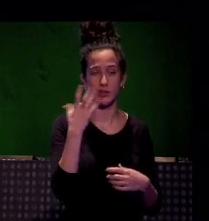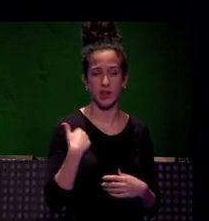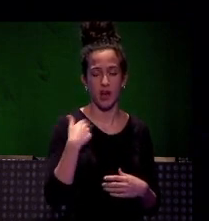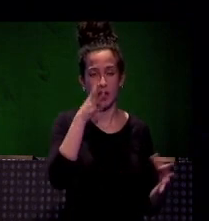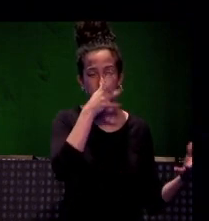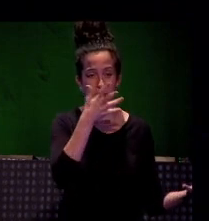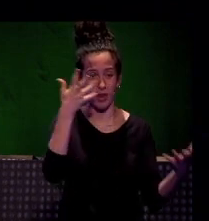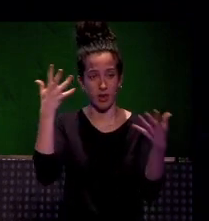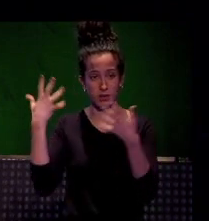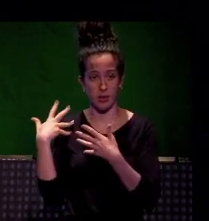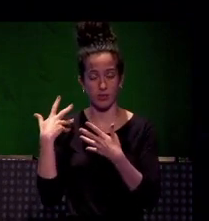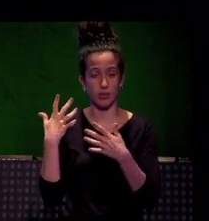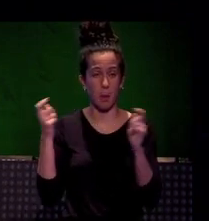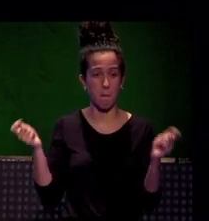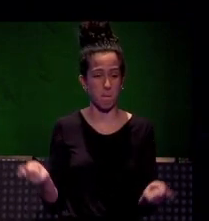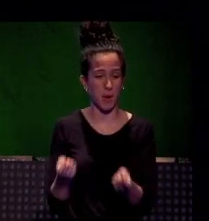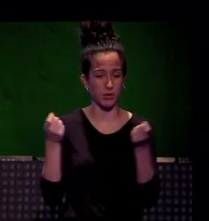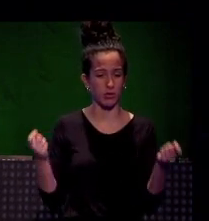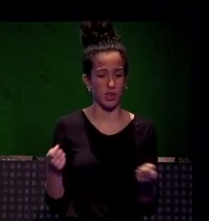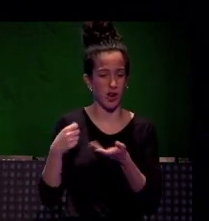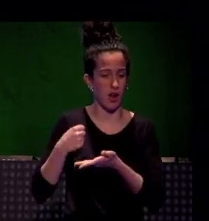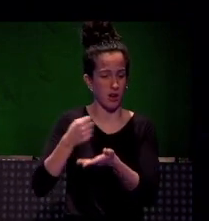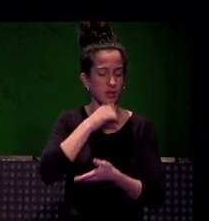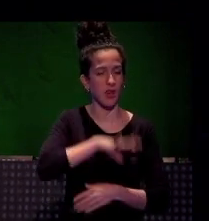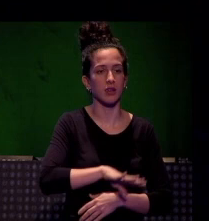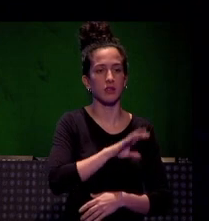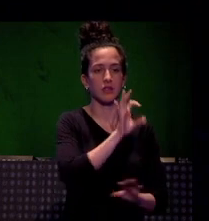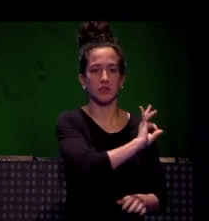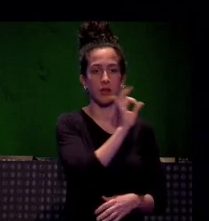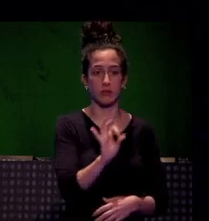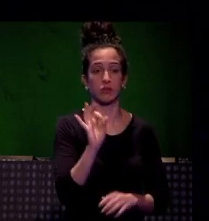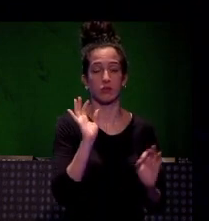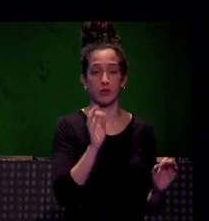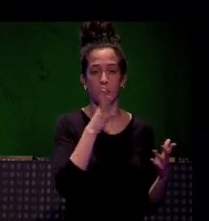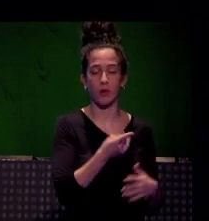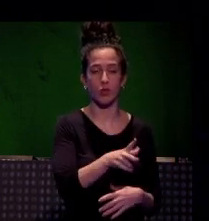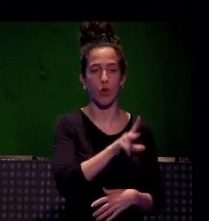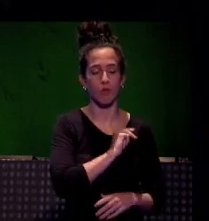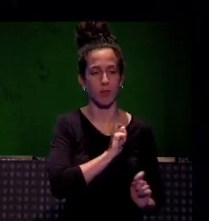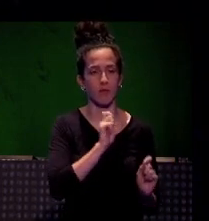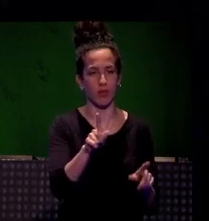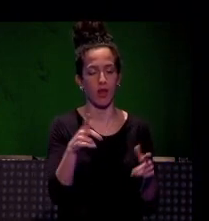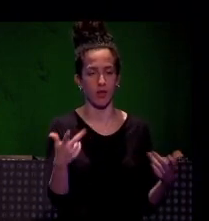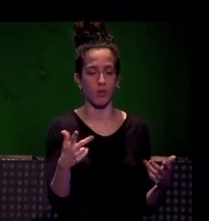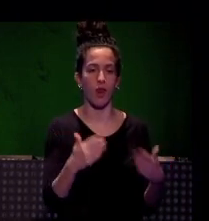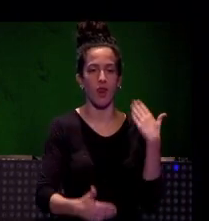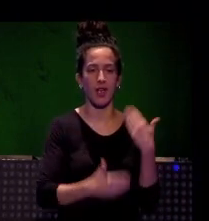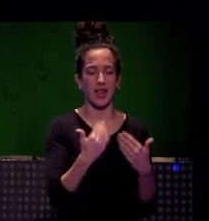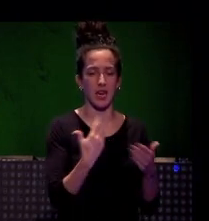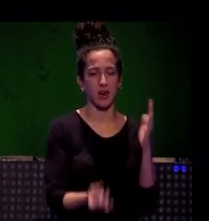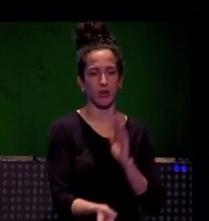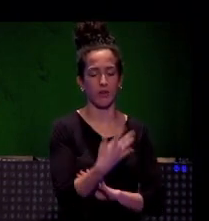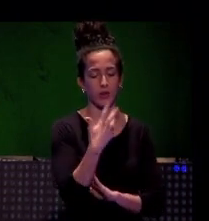samsung ego y gracias a ese patrocinio se entrega un premio que es el innovation fashion project este este